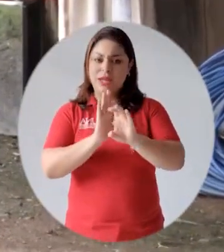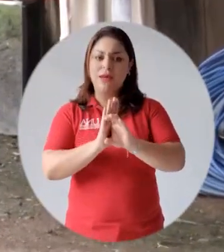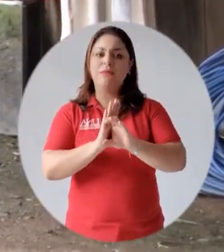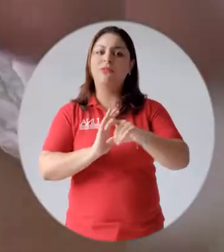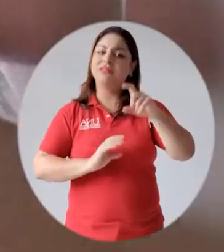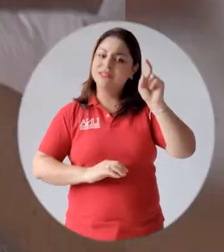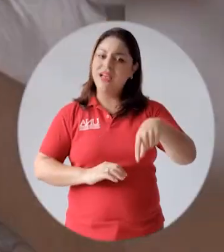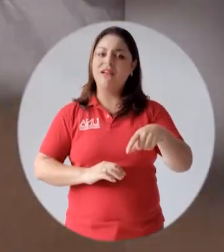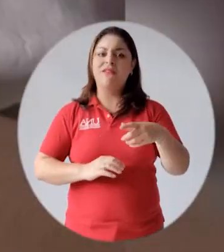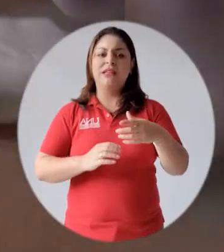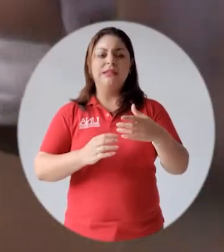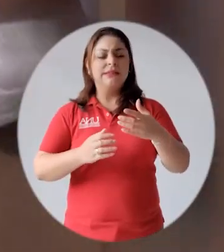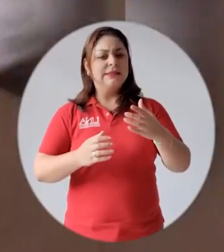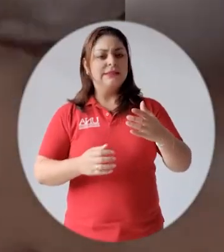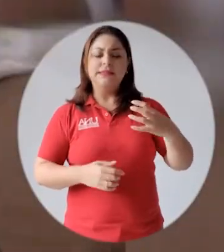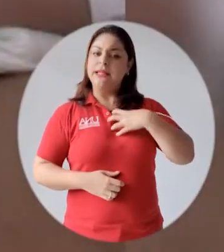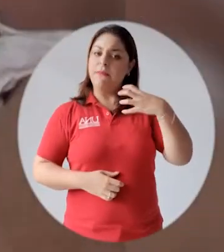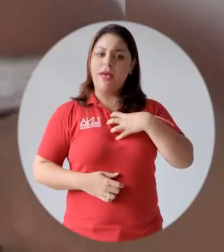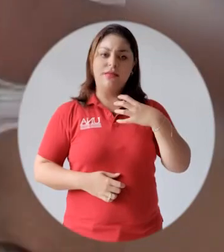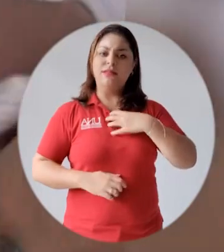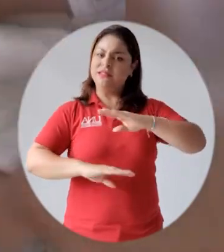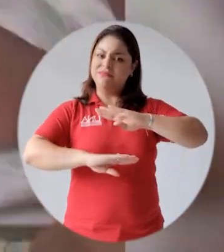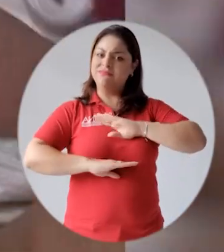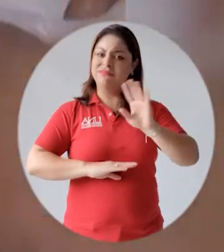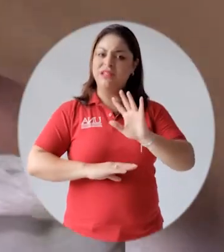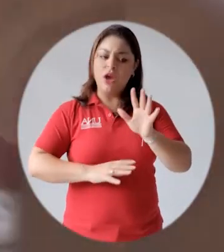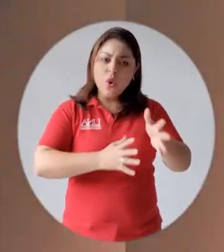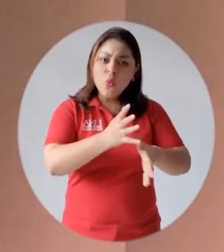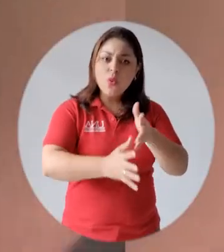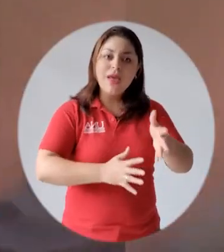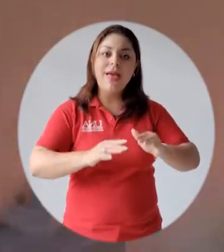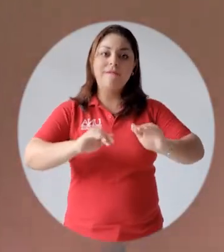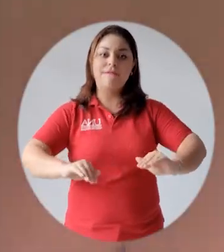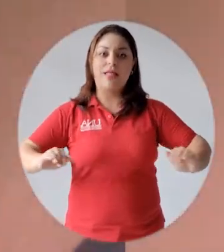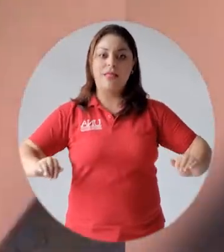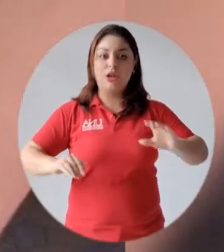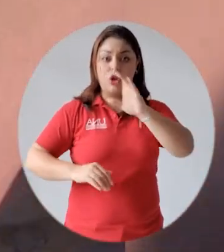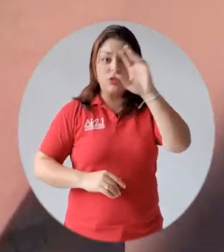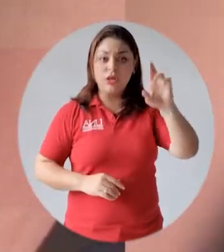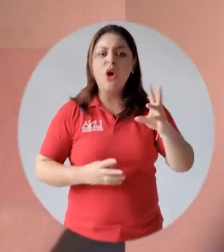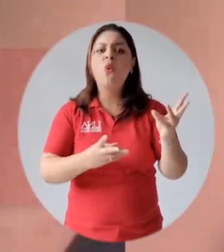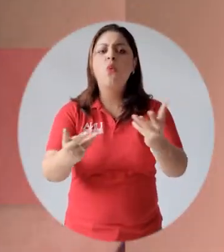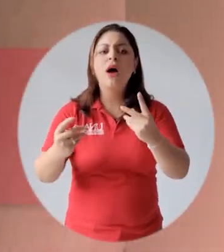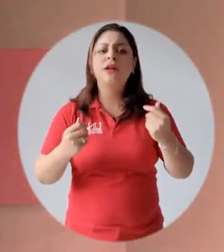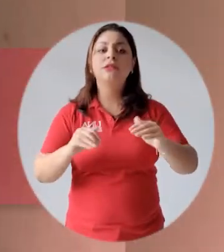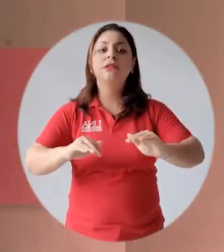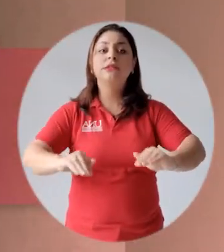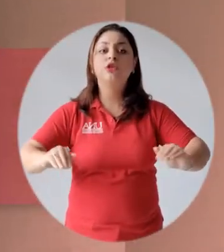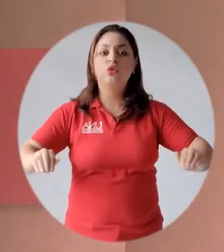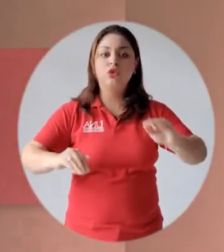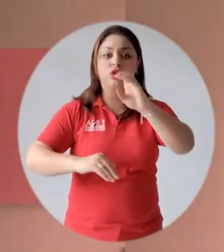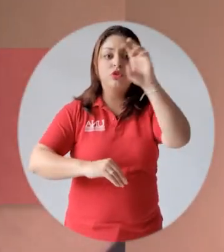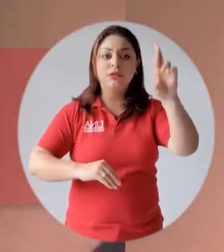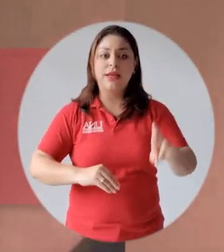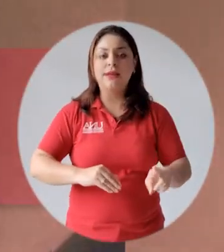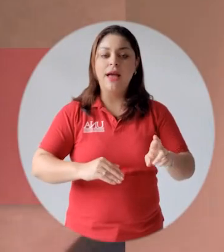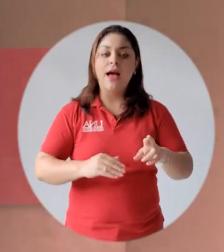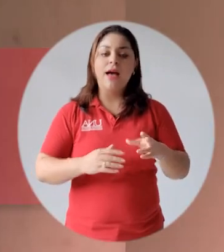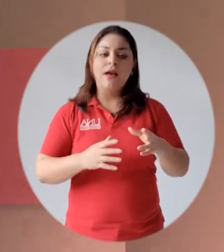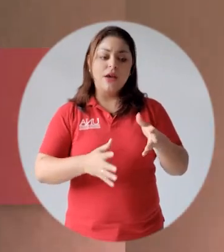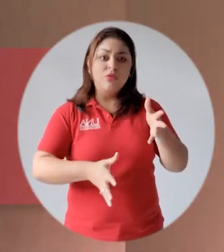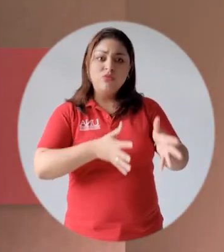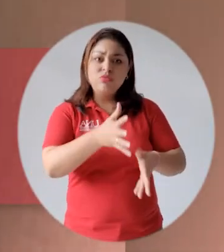planificación de la demanda insatisfecha de cuidado infantil en Costa Rica. ¿Cuántas niñas y niños están en Costa Rica en